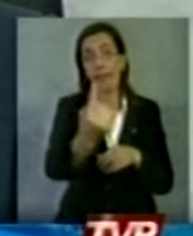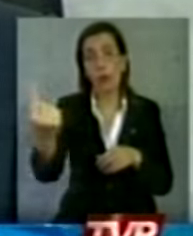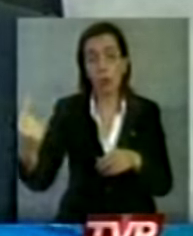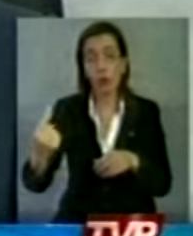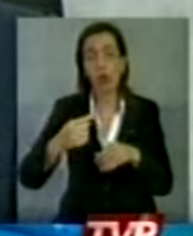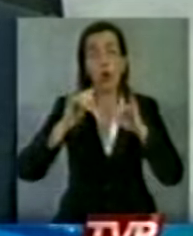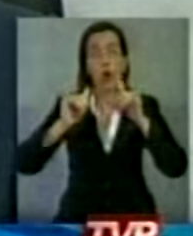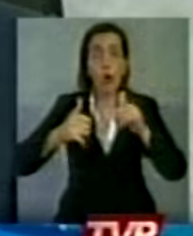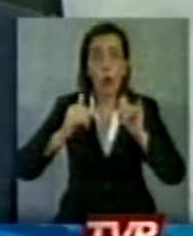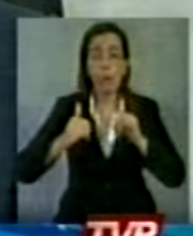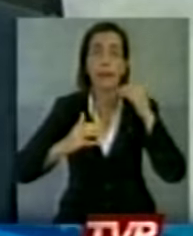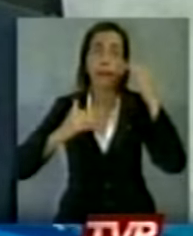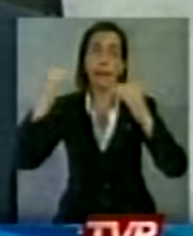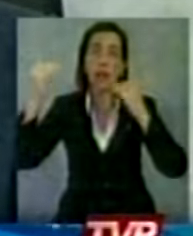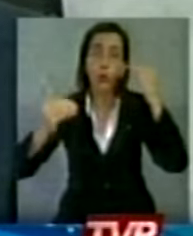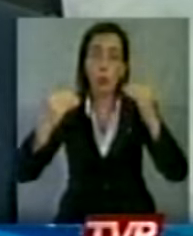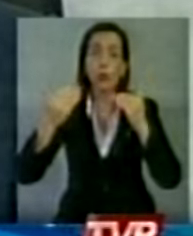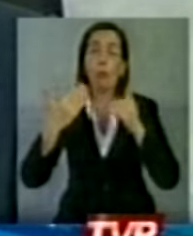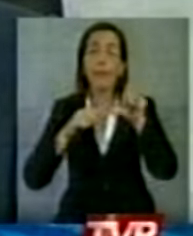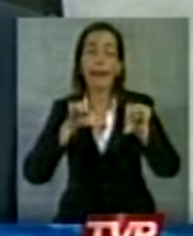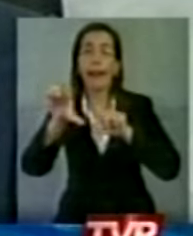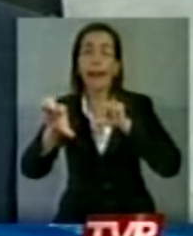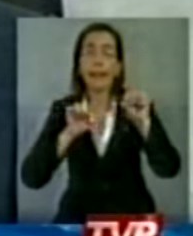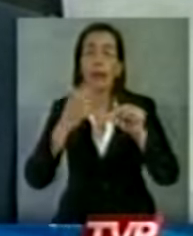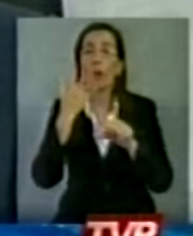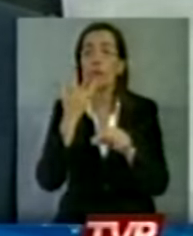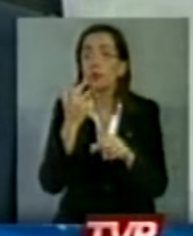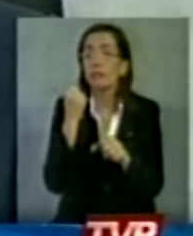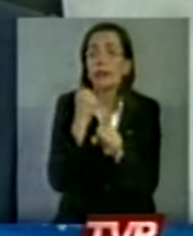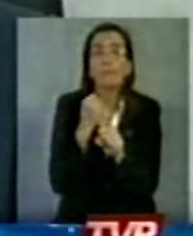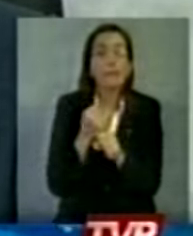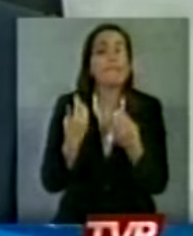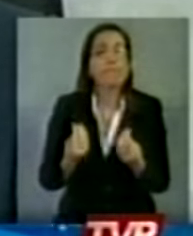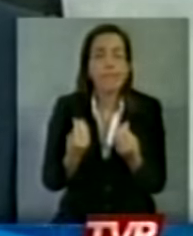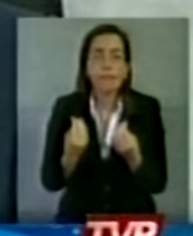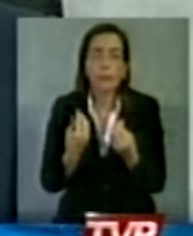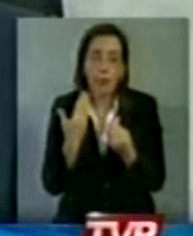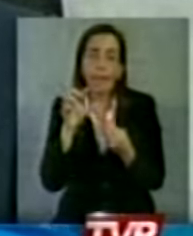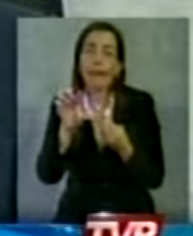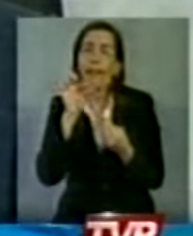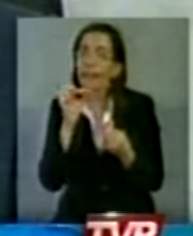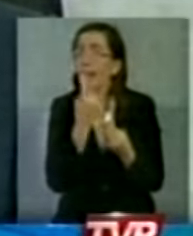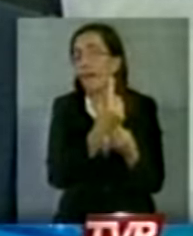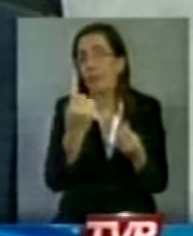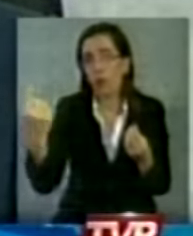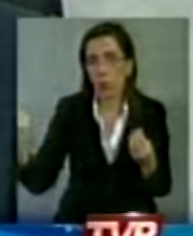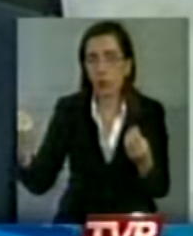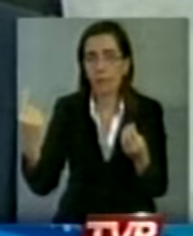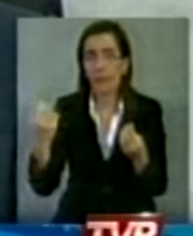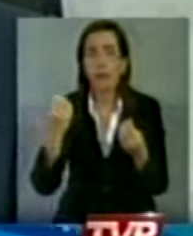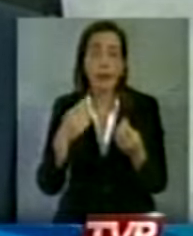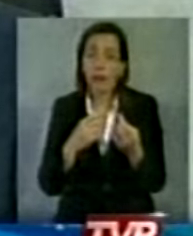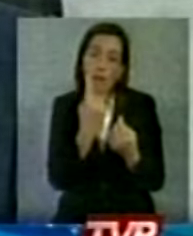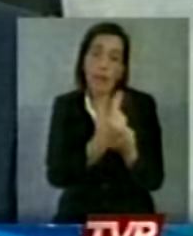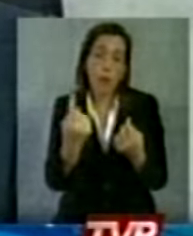nuestros jóvenes y adultos puedan elegir y ejercitar el trabajo que desean. Aquel que despliega sus